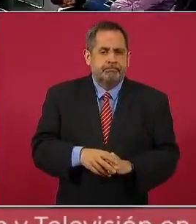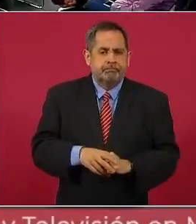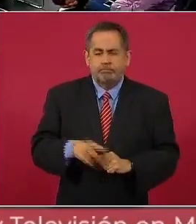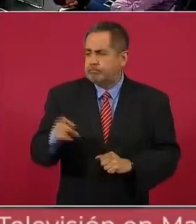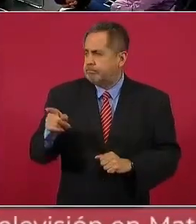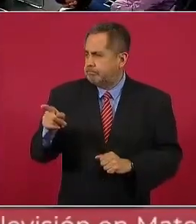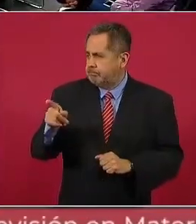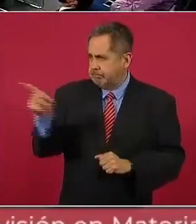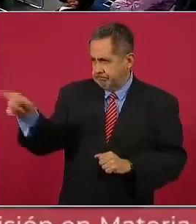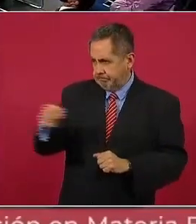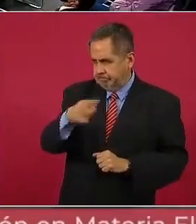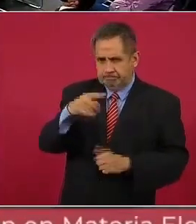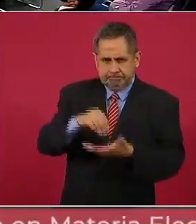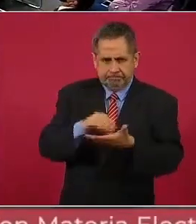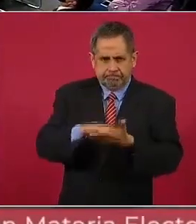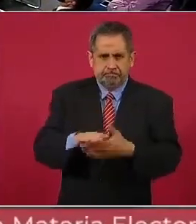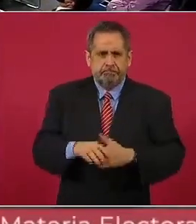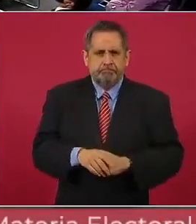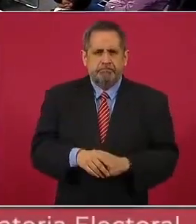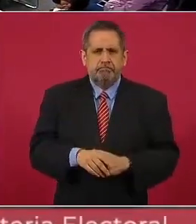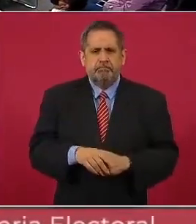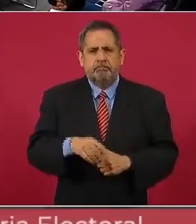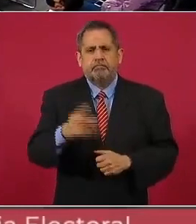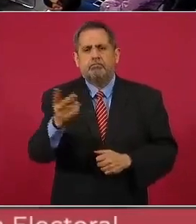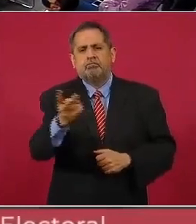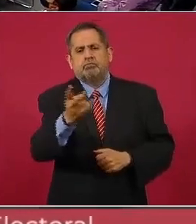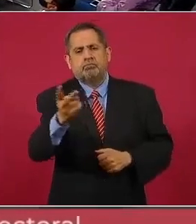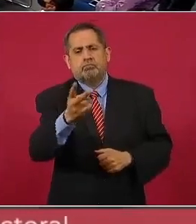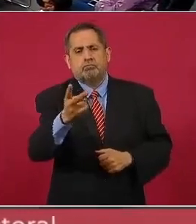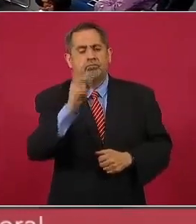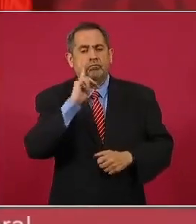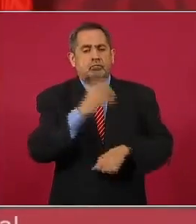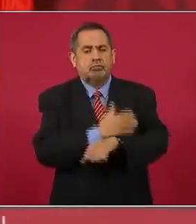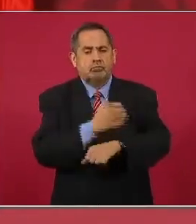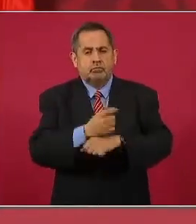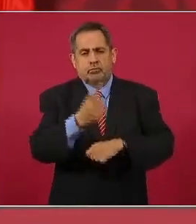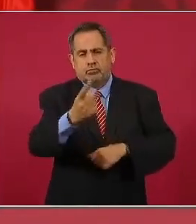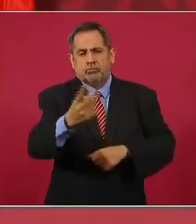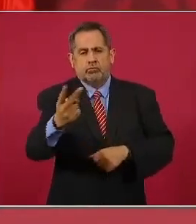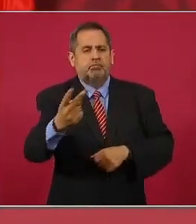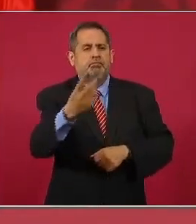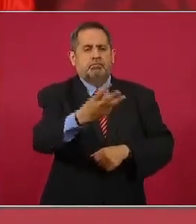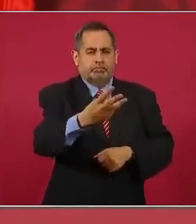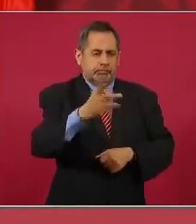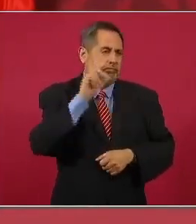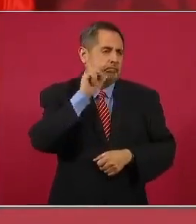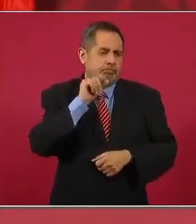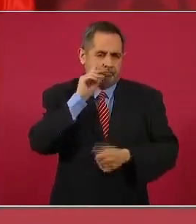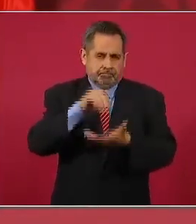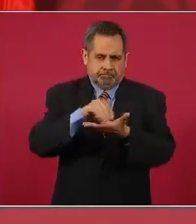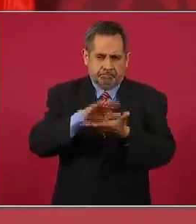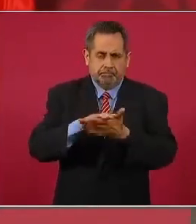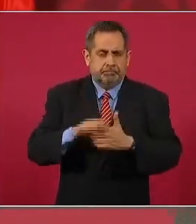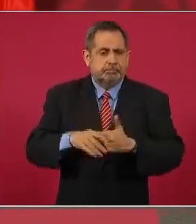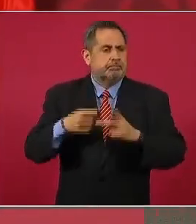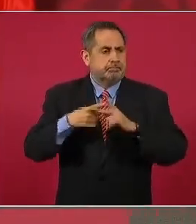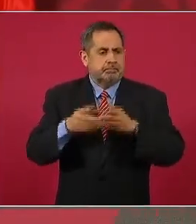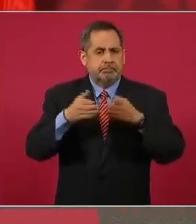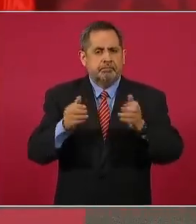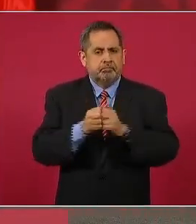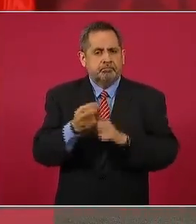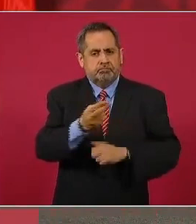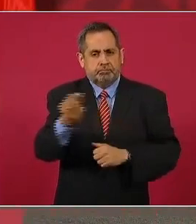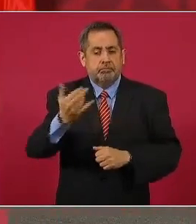Jesús, son los dos, las dos compañeras y el compañero. Mañana abrimos con